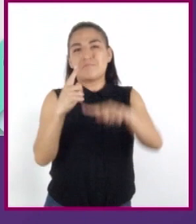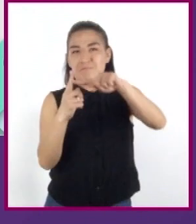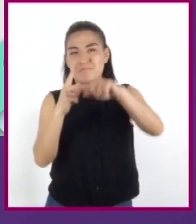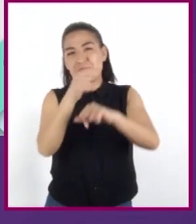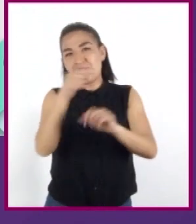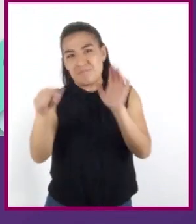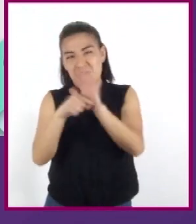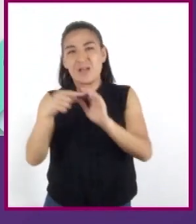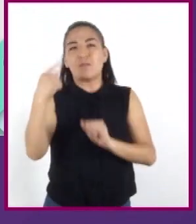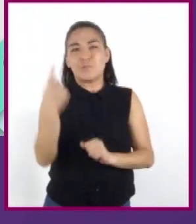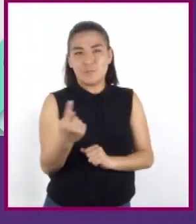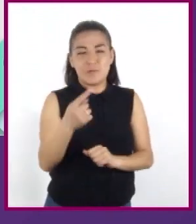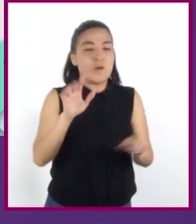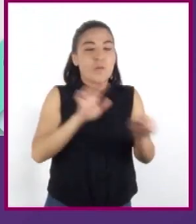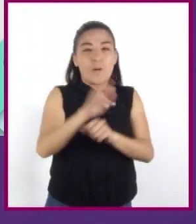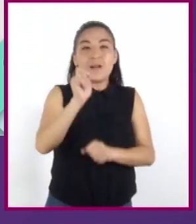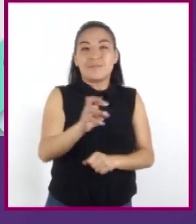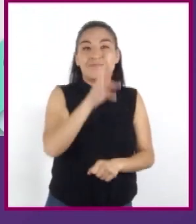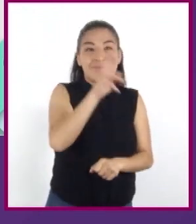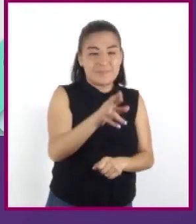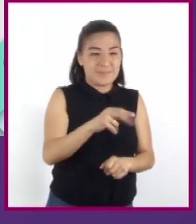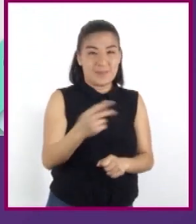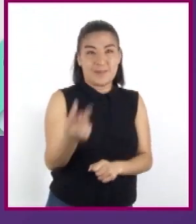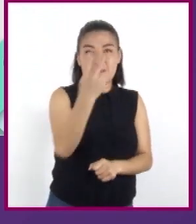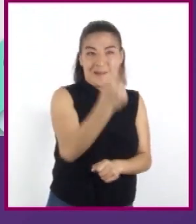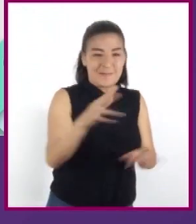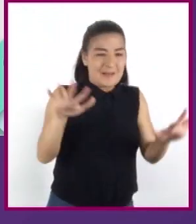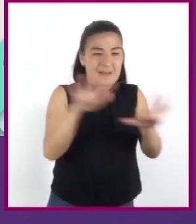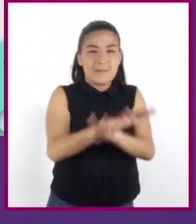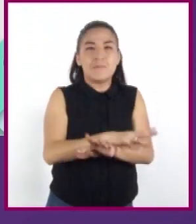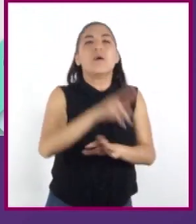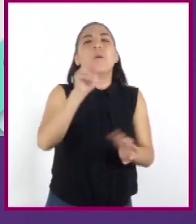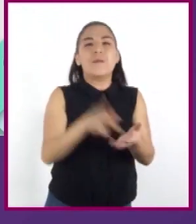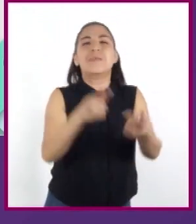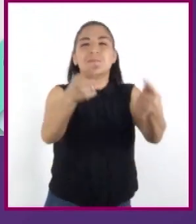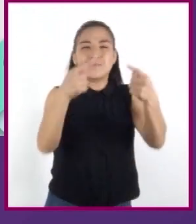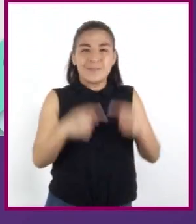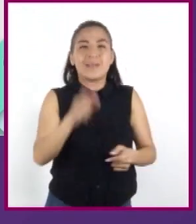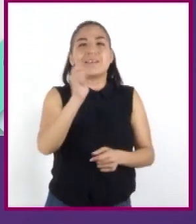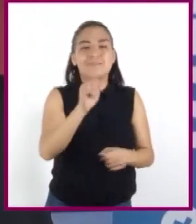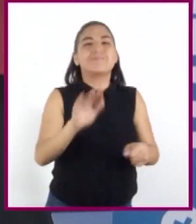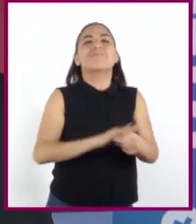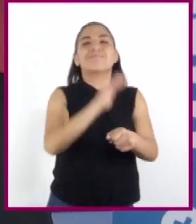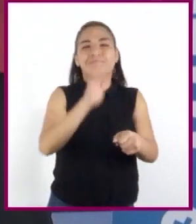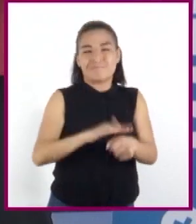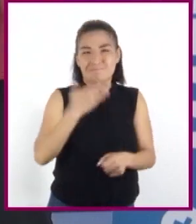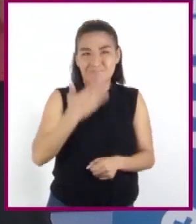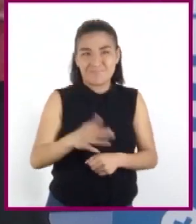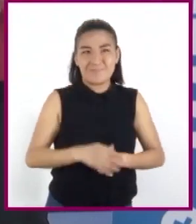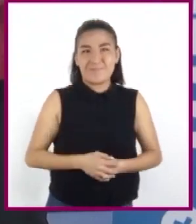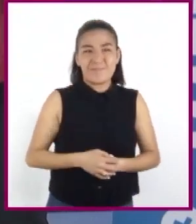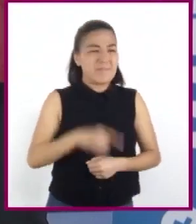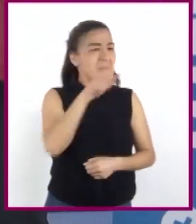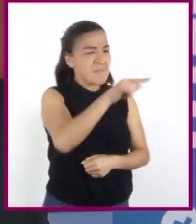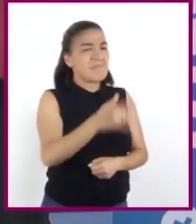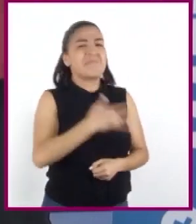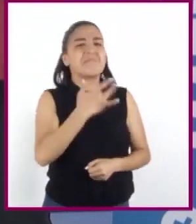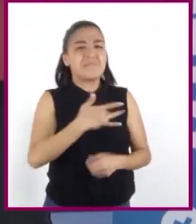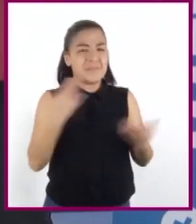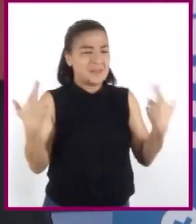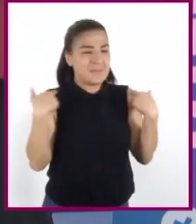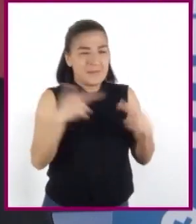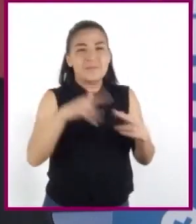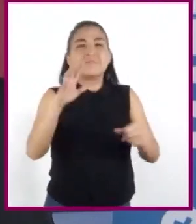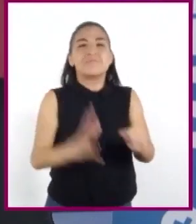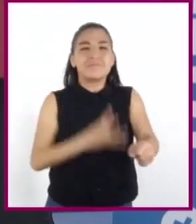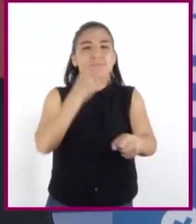obtener la diferencia de cuadrados nuevamente, verificamos que la factorización es correcta. ¿Qué te parece, maestro Marcial, si